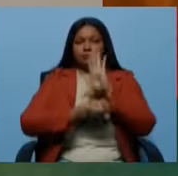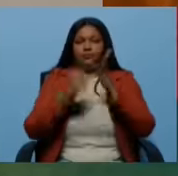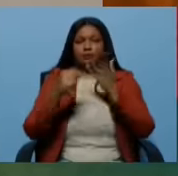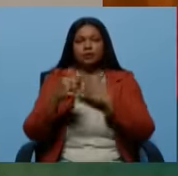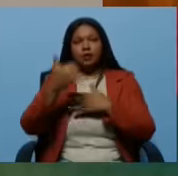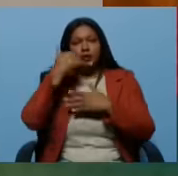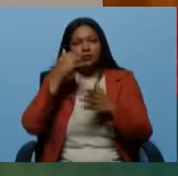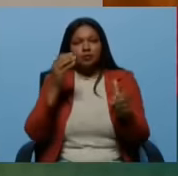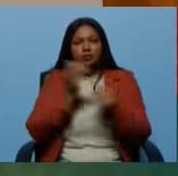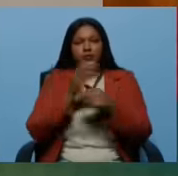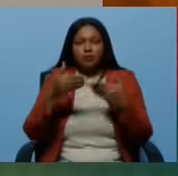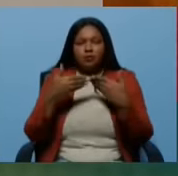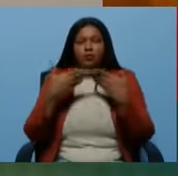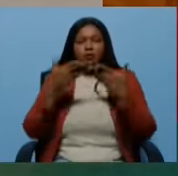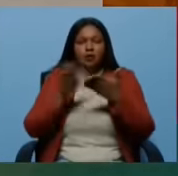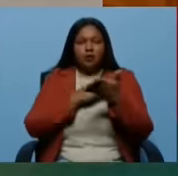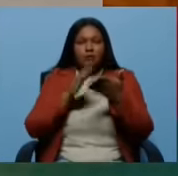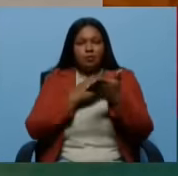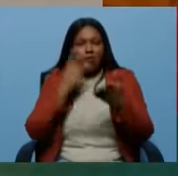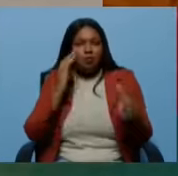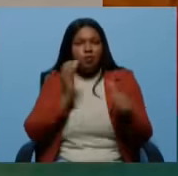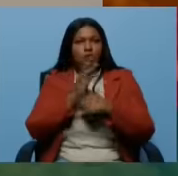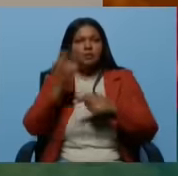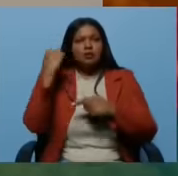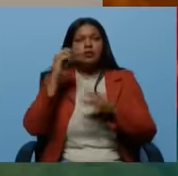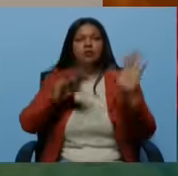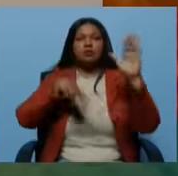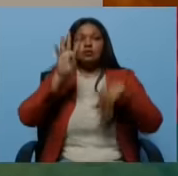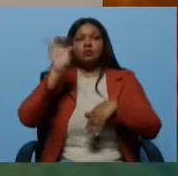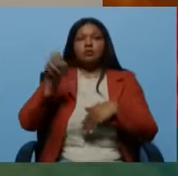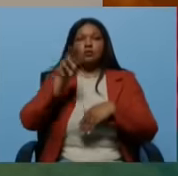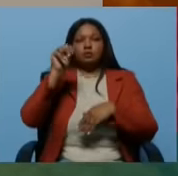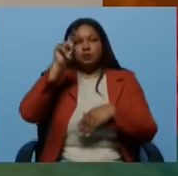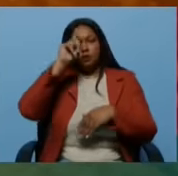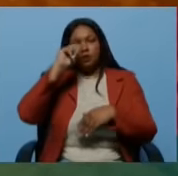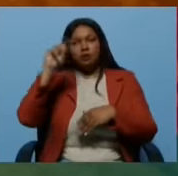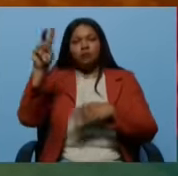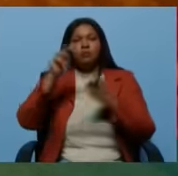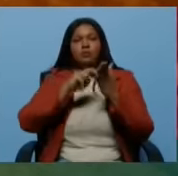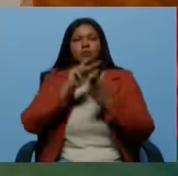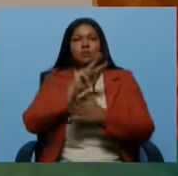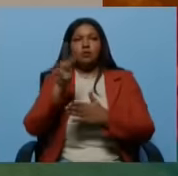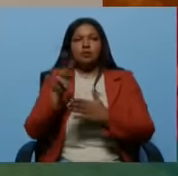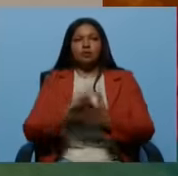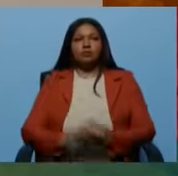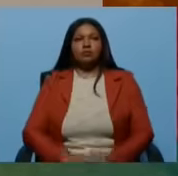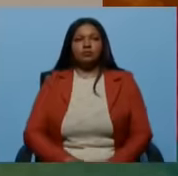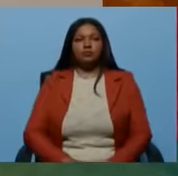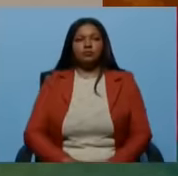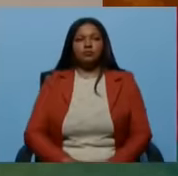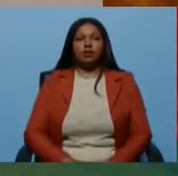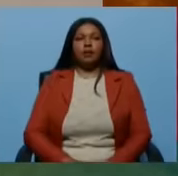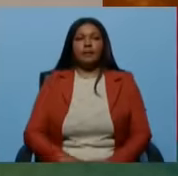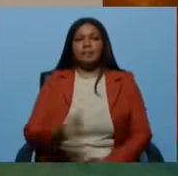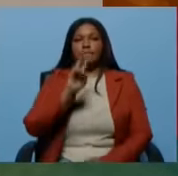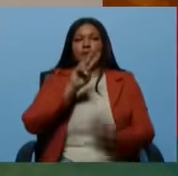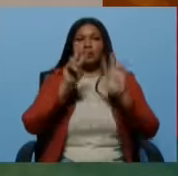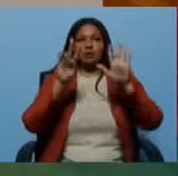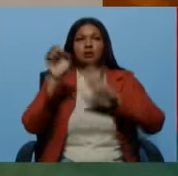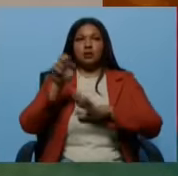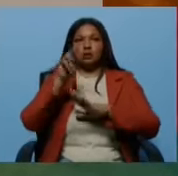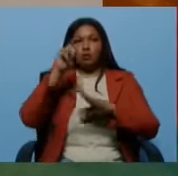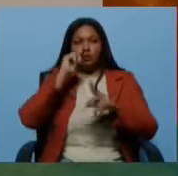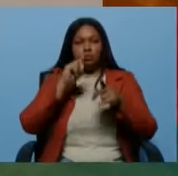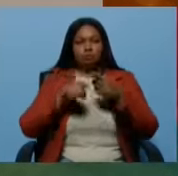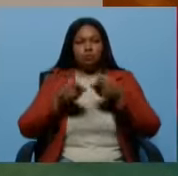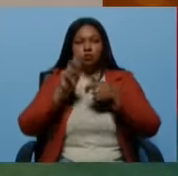y documentos retenidos en el allanamiento que fue ordenado el pasado 14 de junio del año 2022. El 27 de junio de 2022, el juez Villena